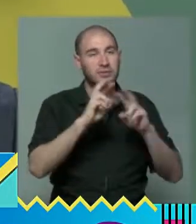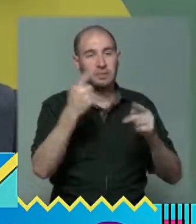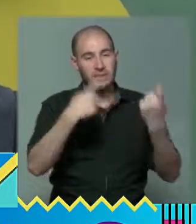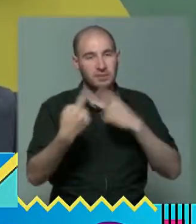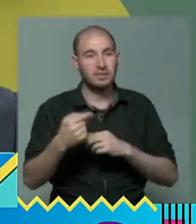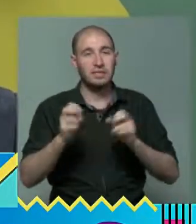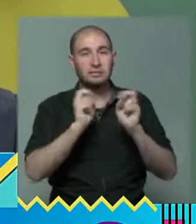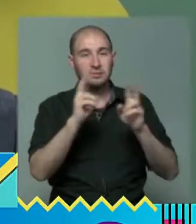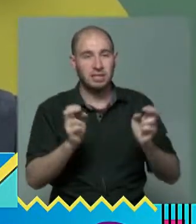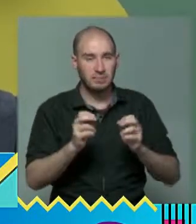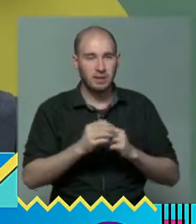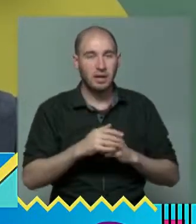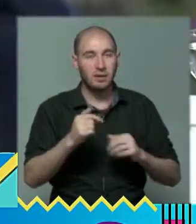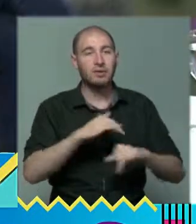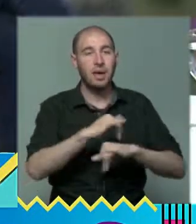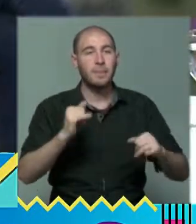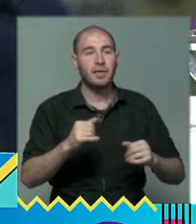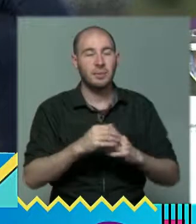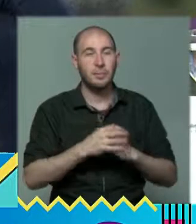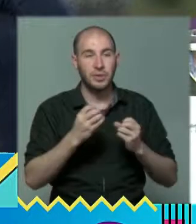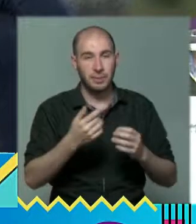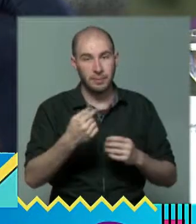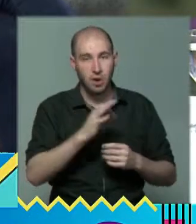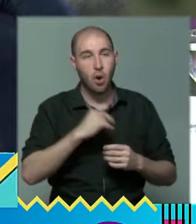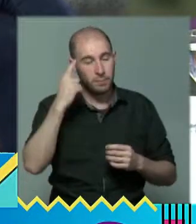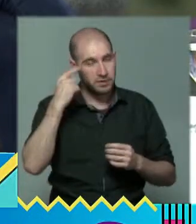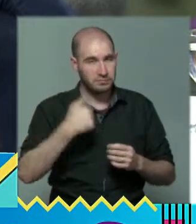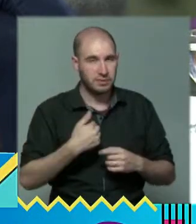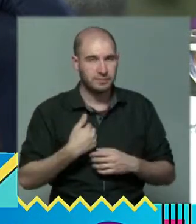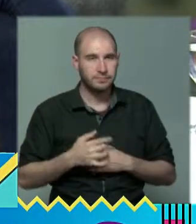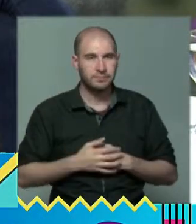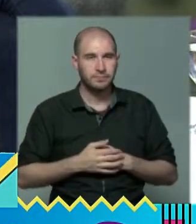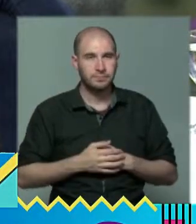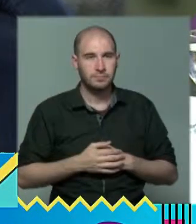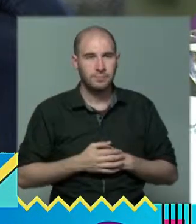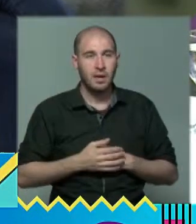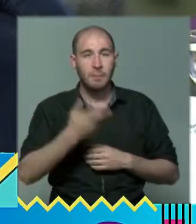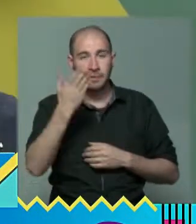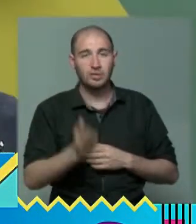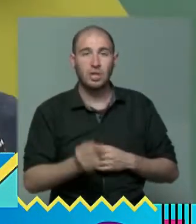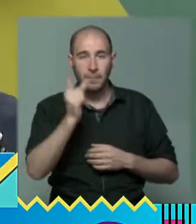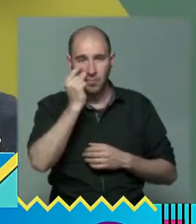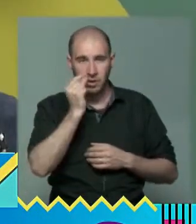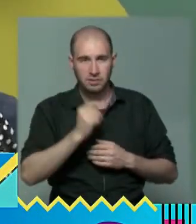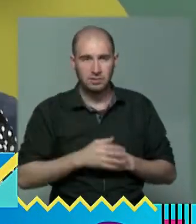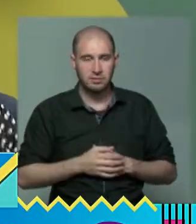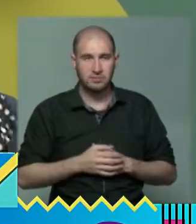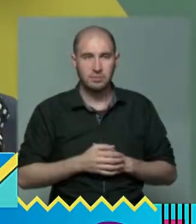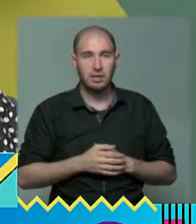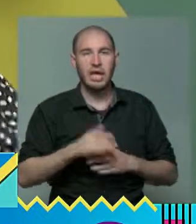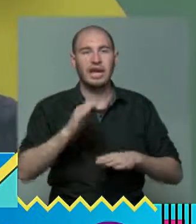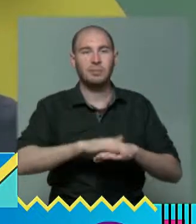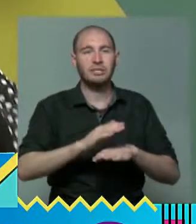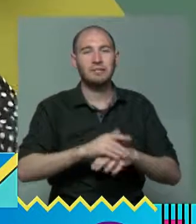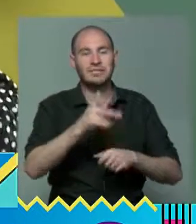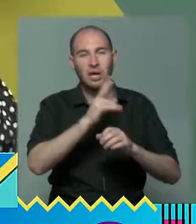haya ciertos temas que yo no lo utilice en campaña. Porque para mi criterio, el político está, digamos, como a cargo de